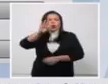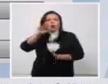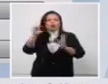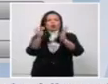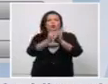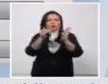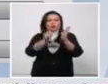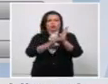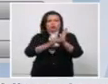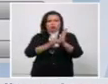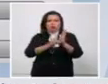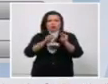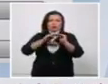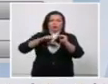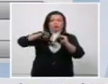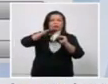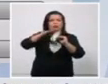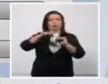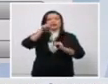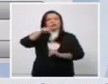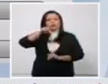confirmados,